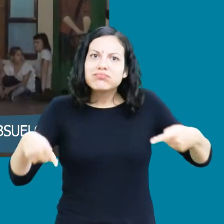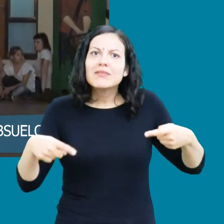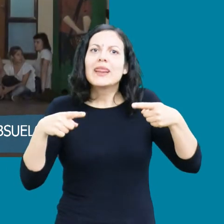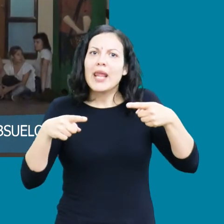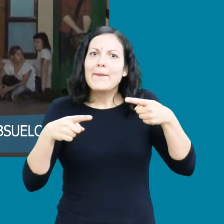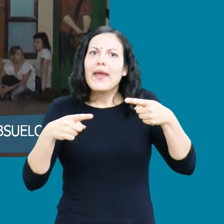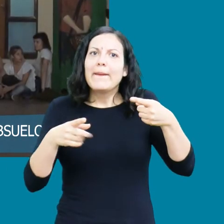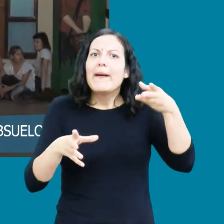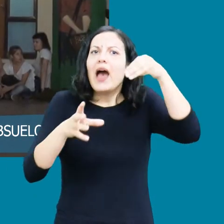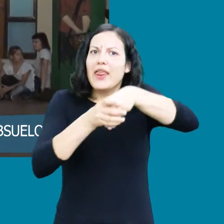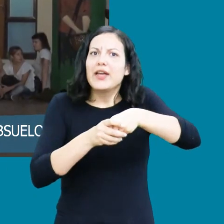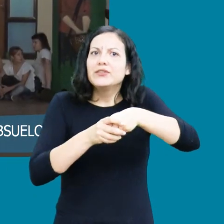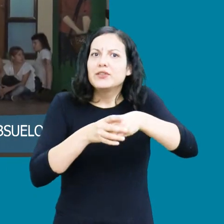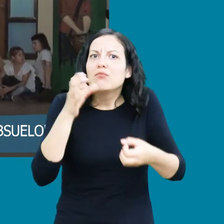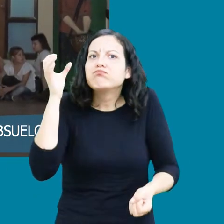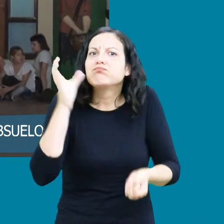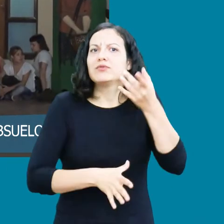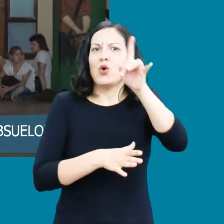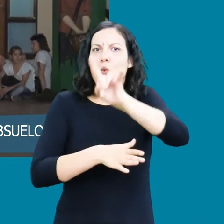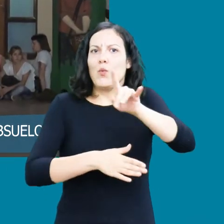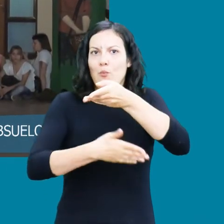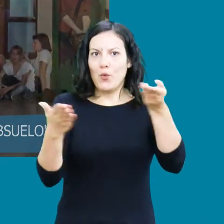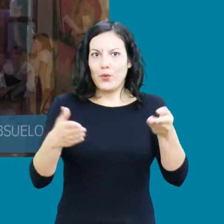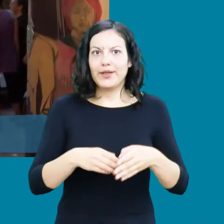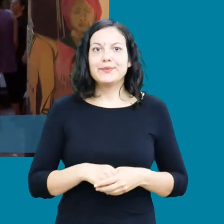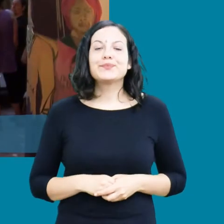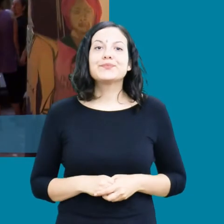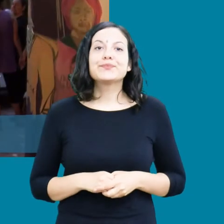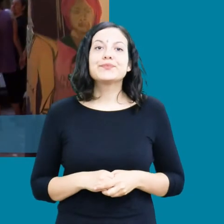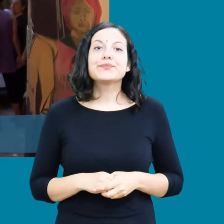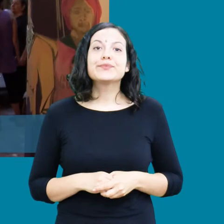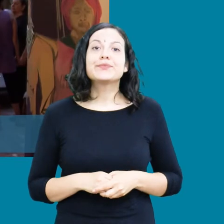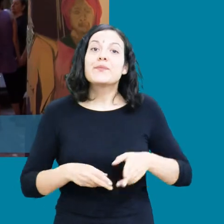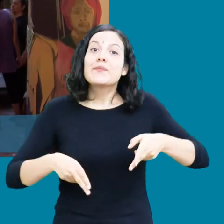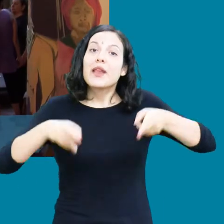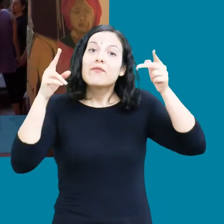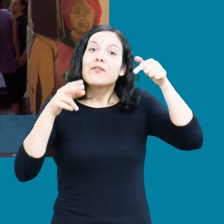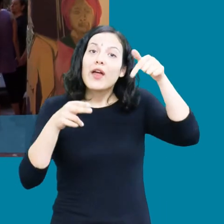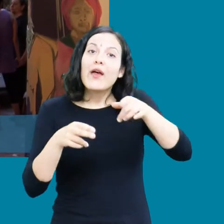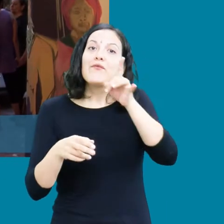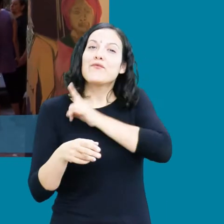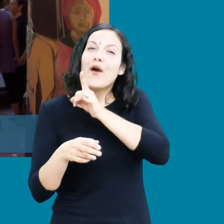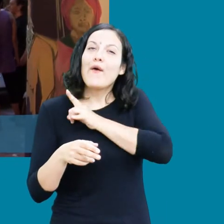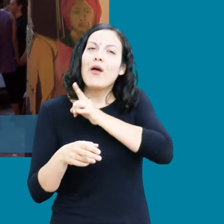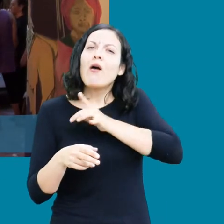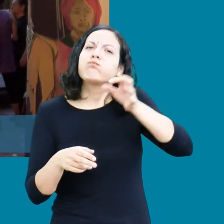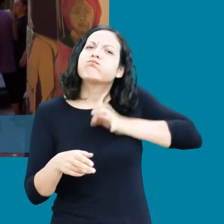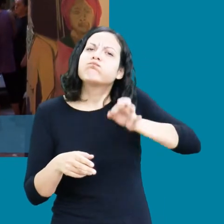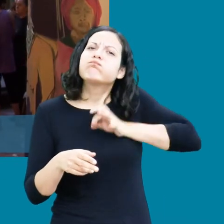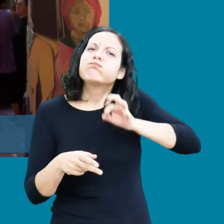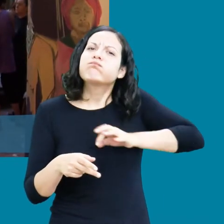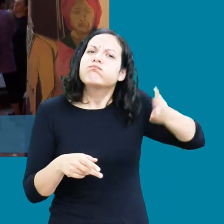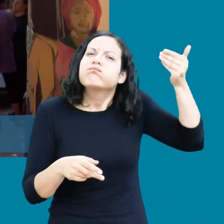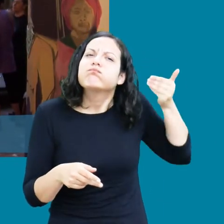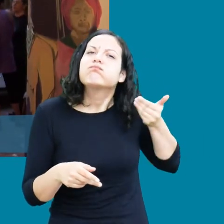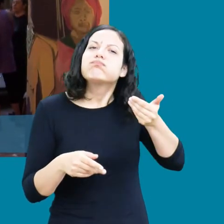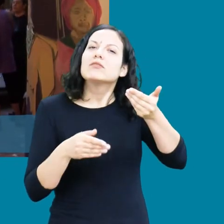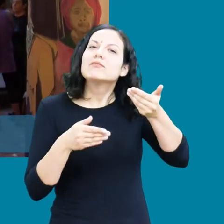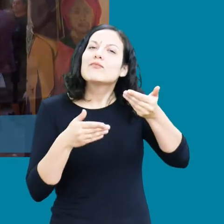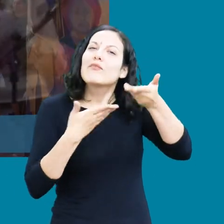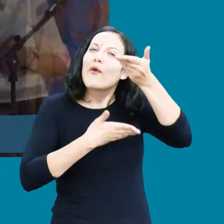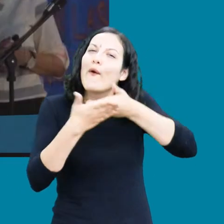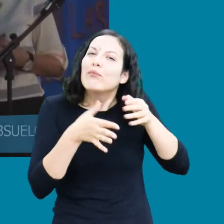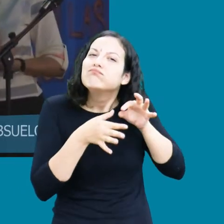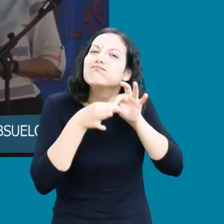reflejados también en la construcción de la universidad pública. En este edificio la facultad compartió durante muchos años